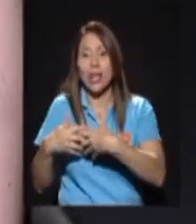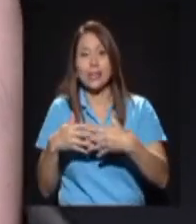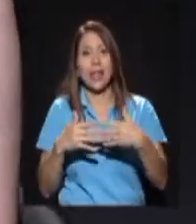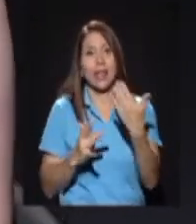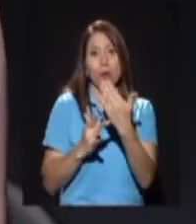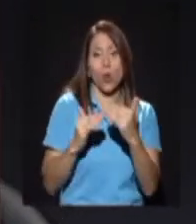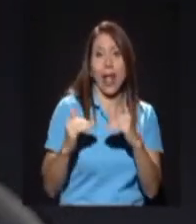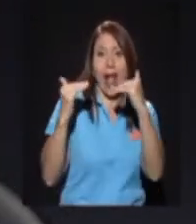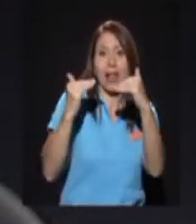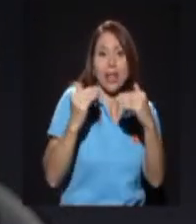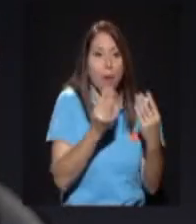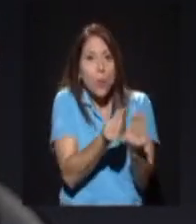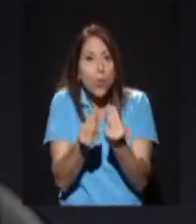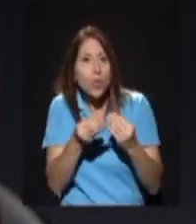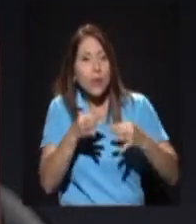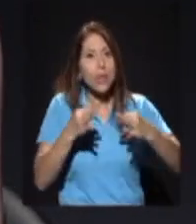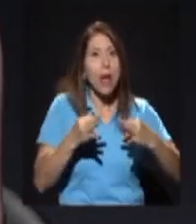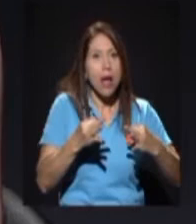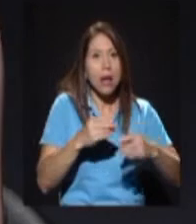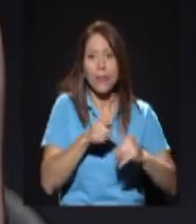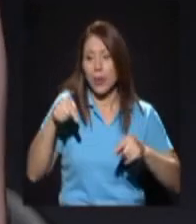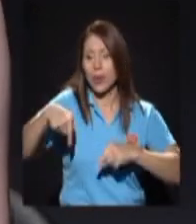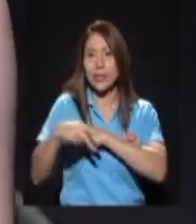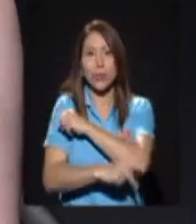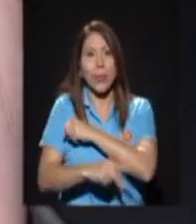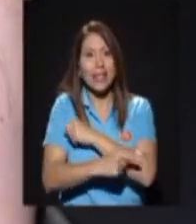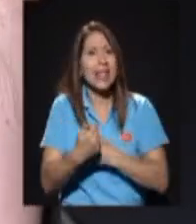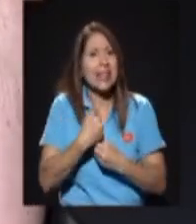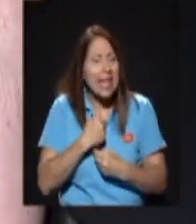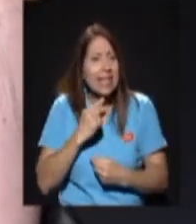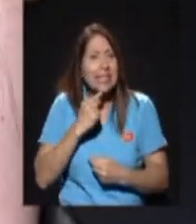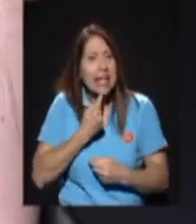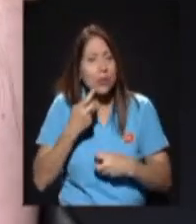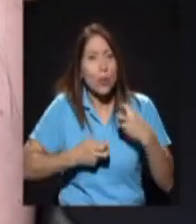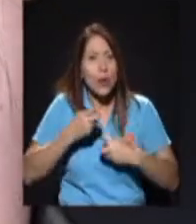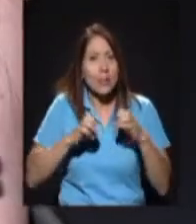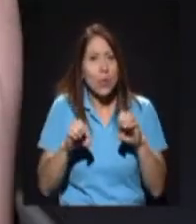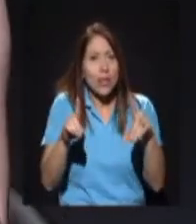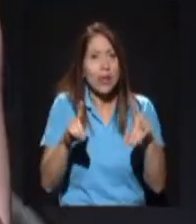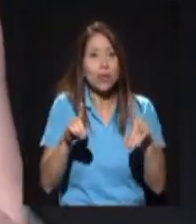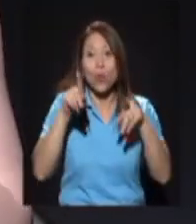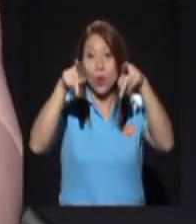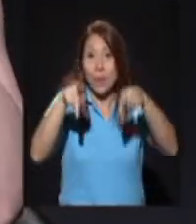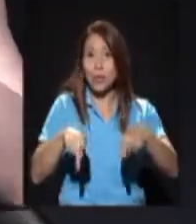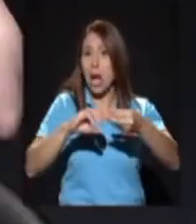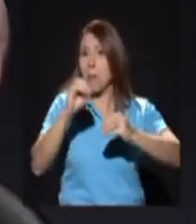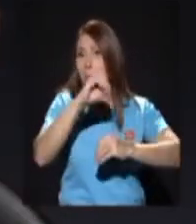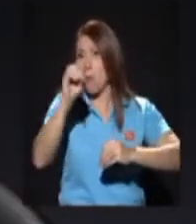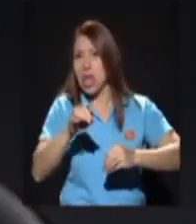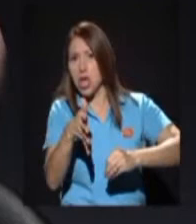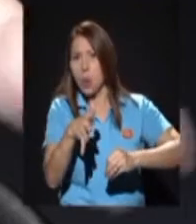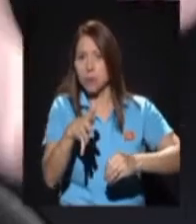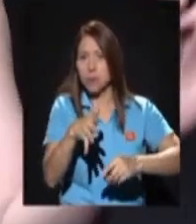tecnología y muy productivas. Pero es un país que tiene serios problemas educativos. Una persona promedio, es decir, la